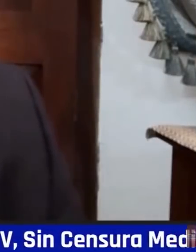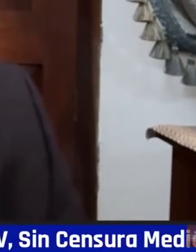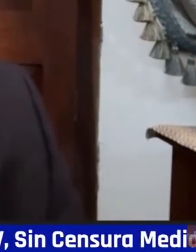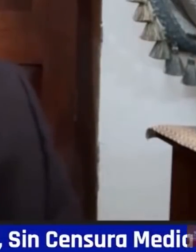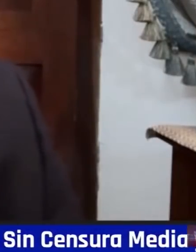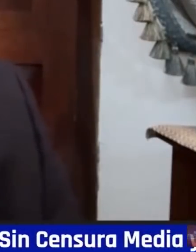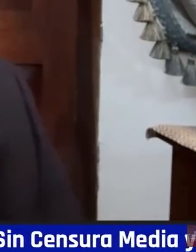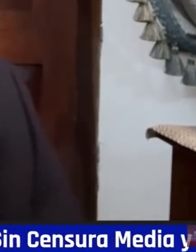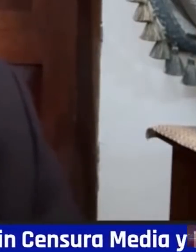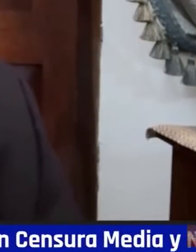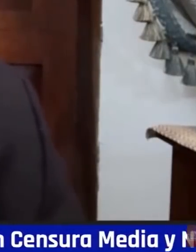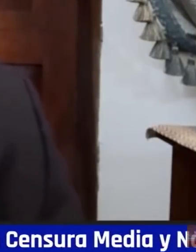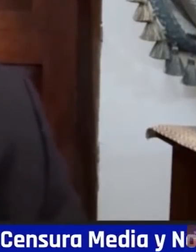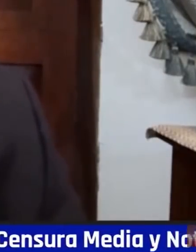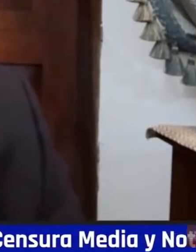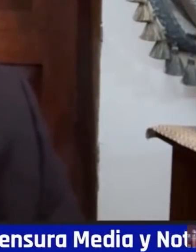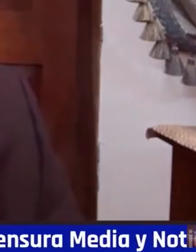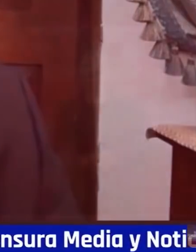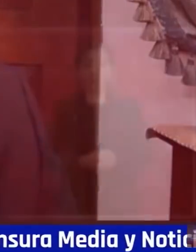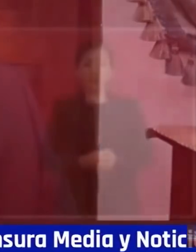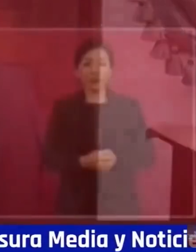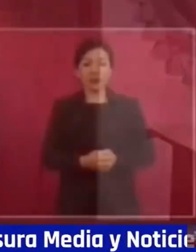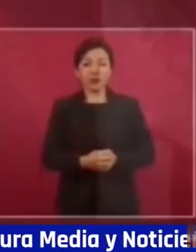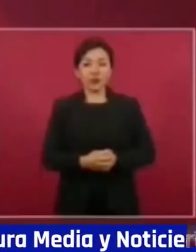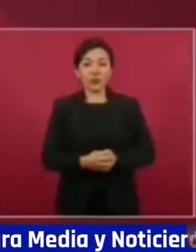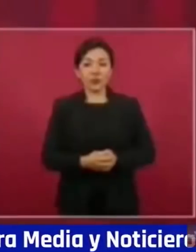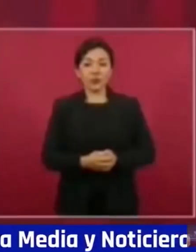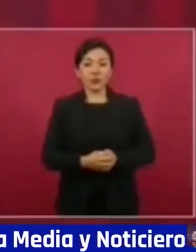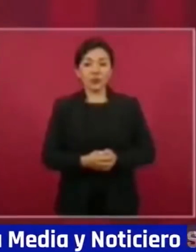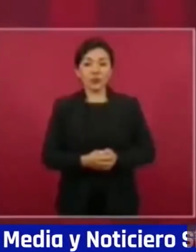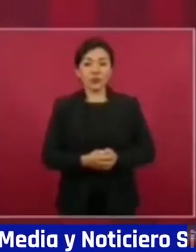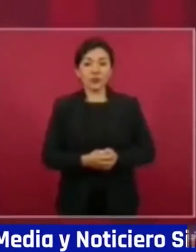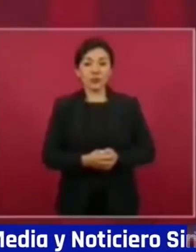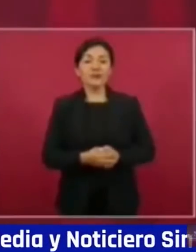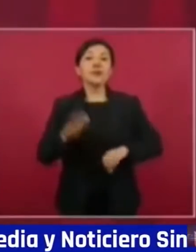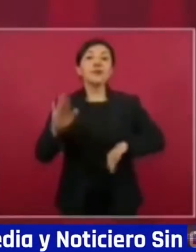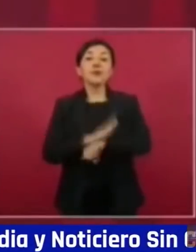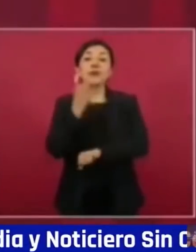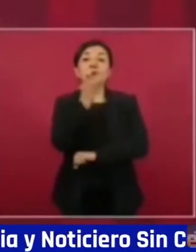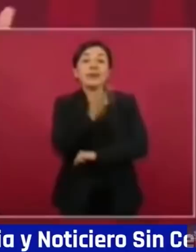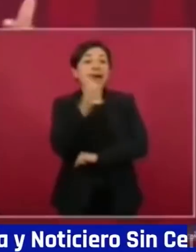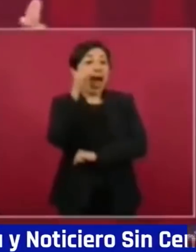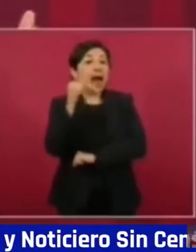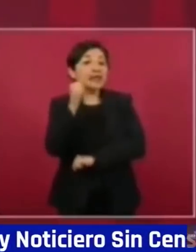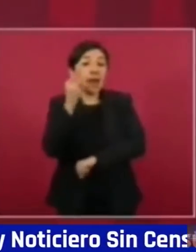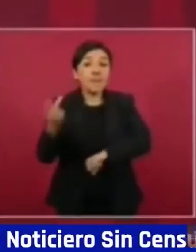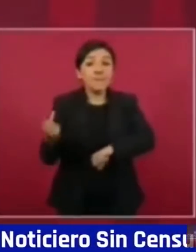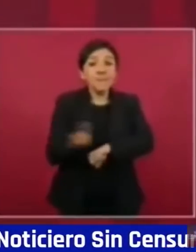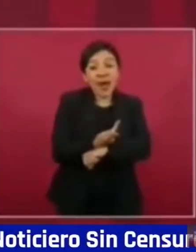ministros resistieron. Ya, con lo de ayer,